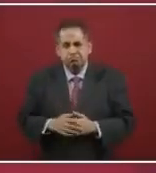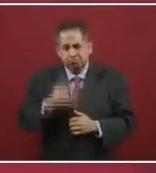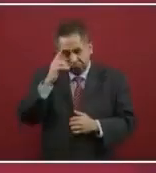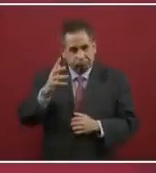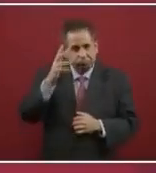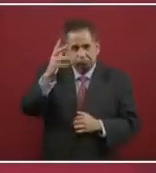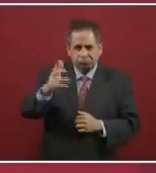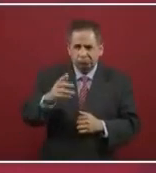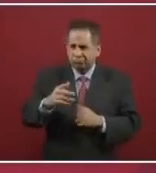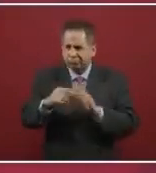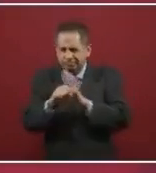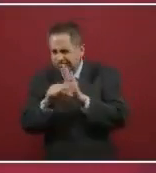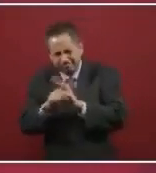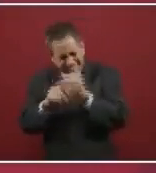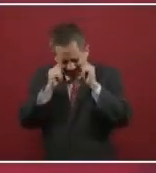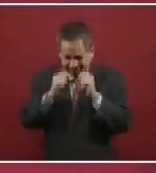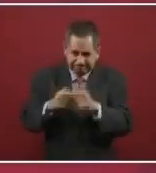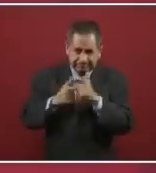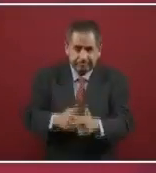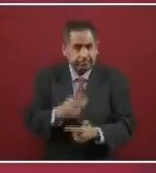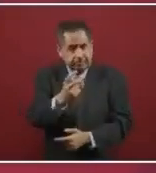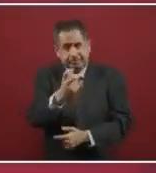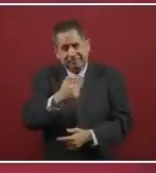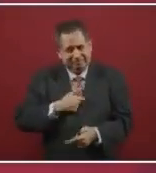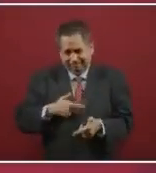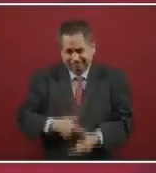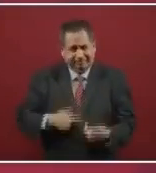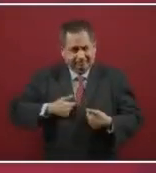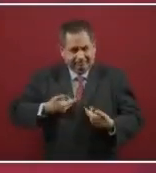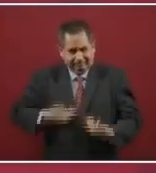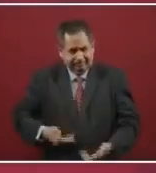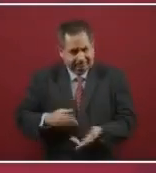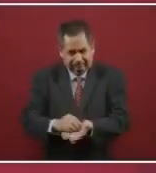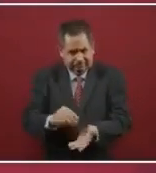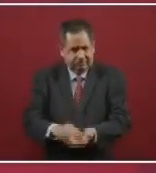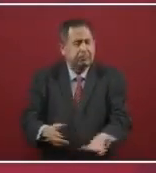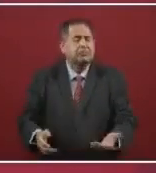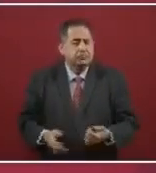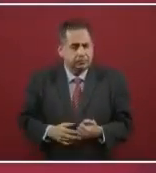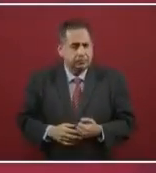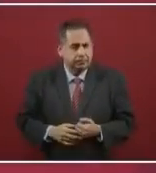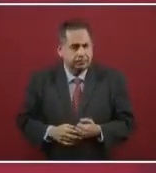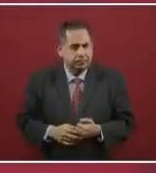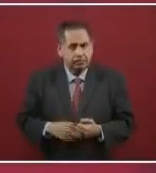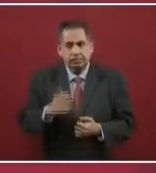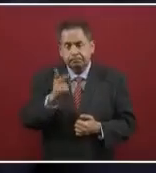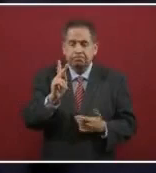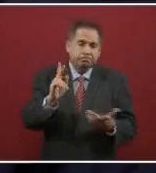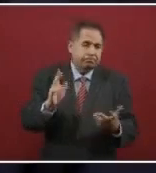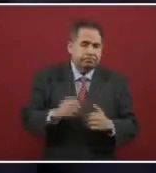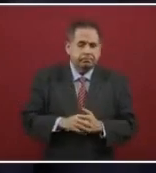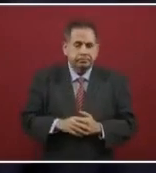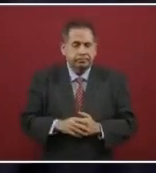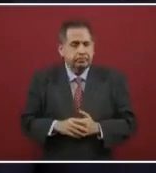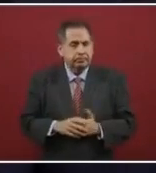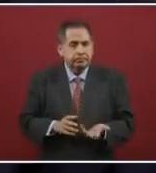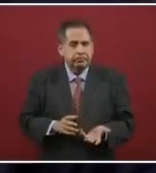enfrentar las adversidades. Por eso estoy en esto. Entonces, pero sí, además,